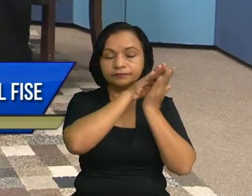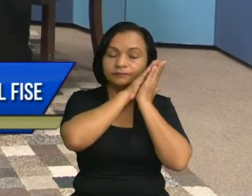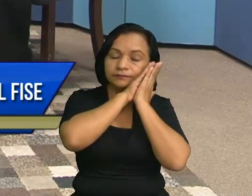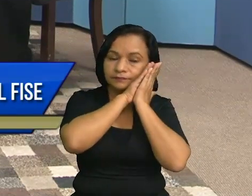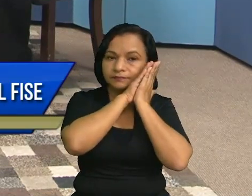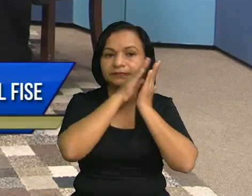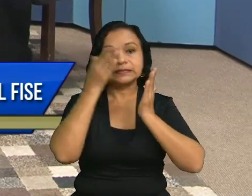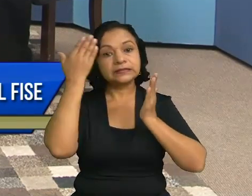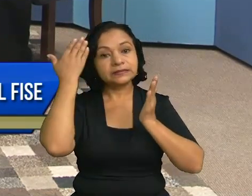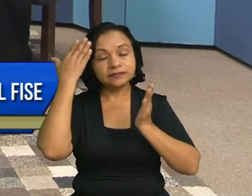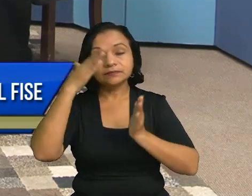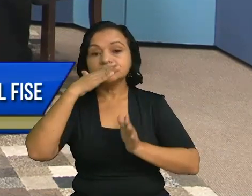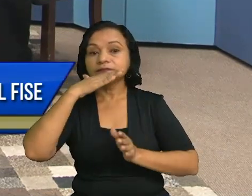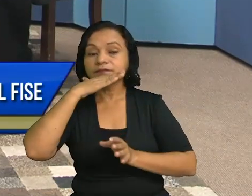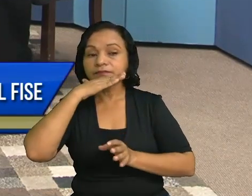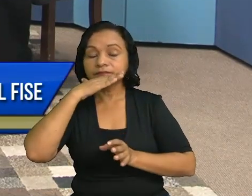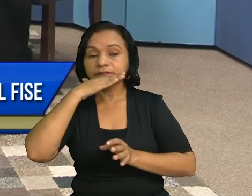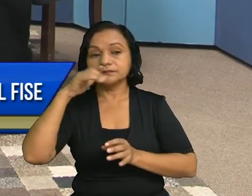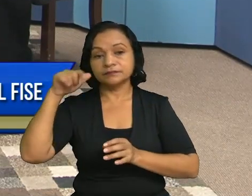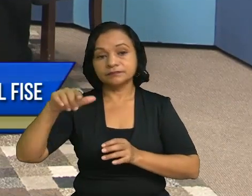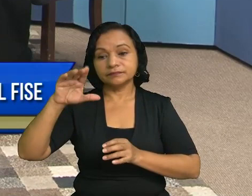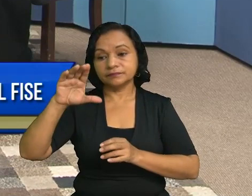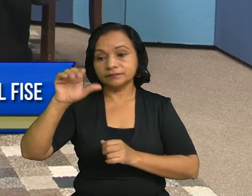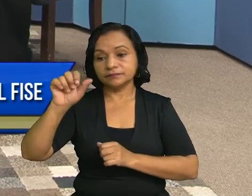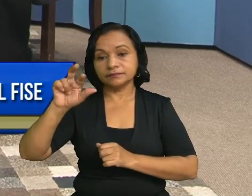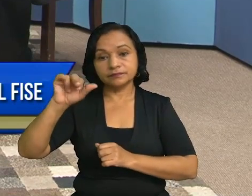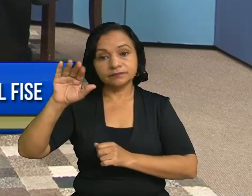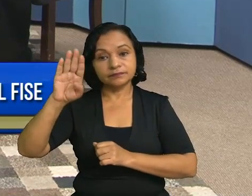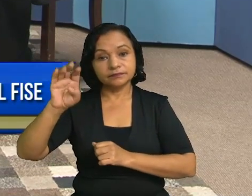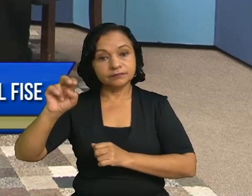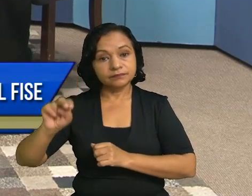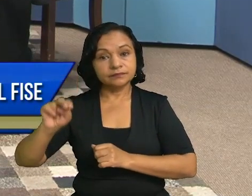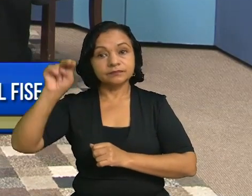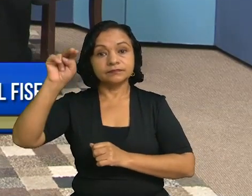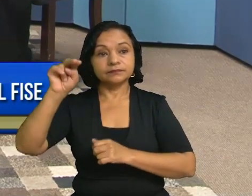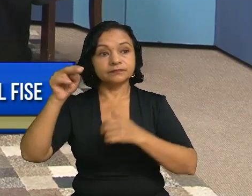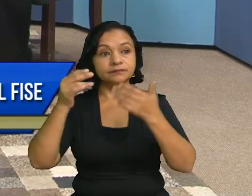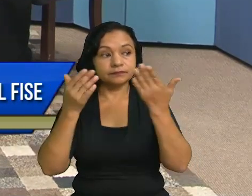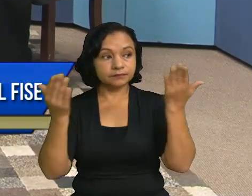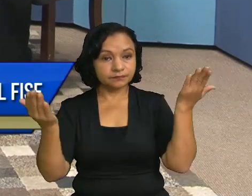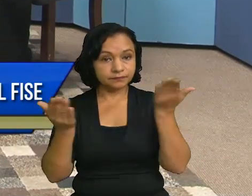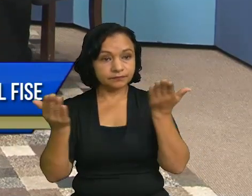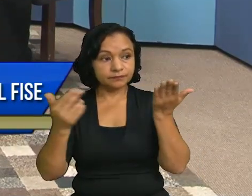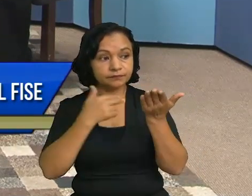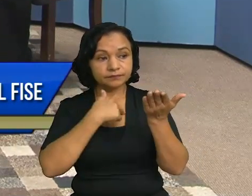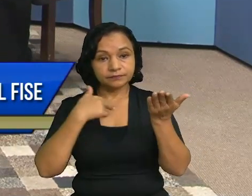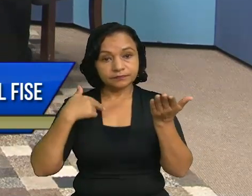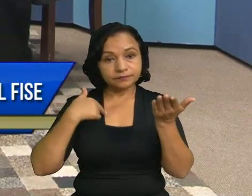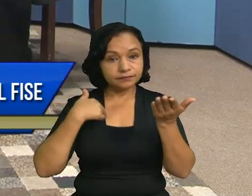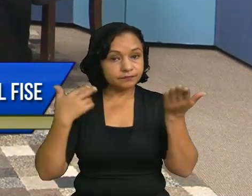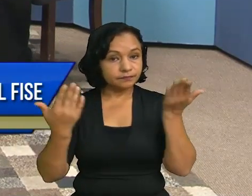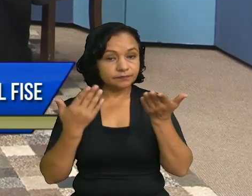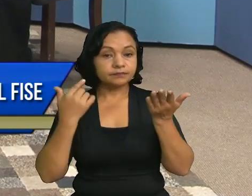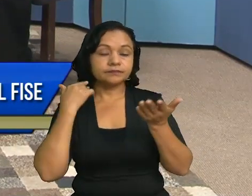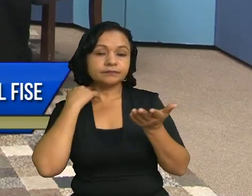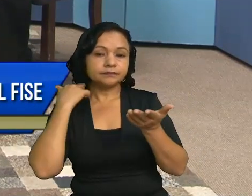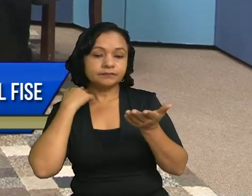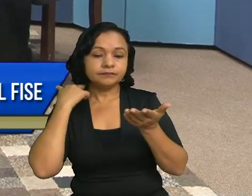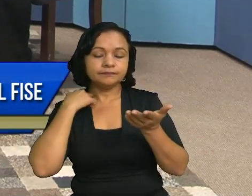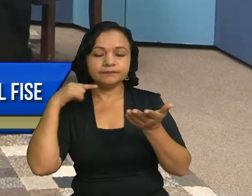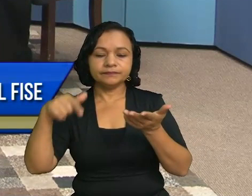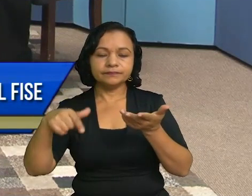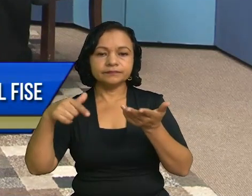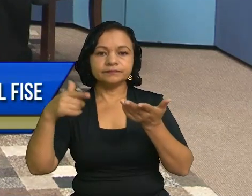por las que pasa la costa caribe el norte entonces tenemos un mandato pues de siempre en esta